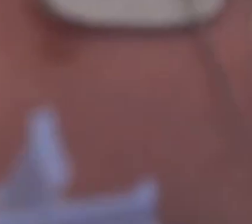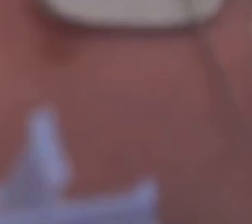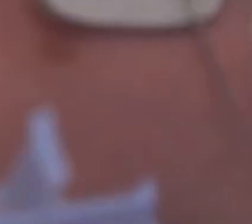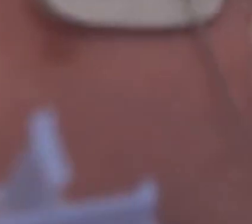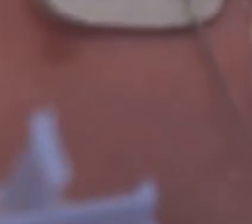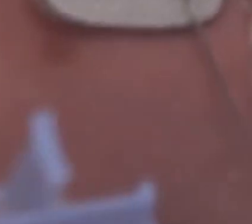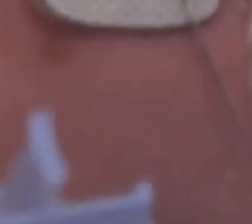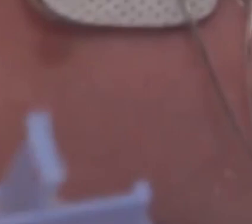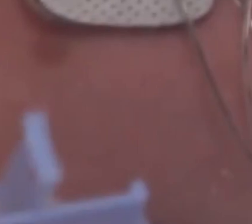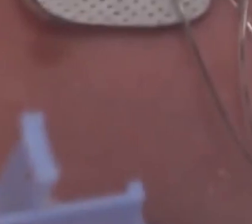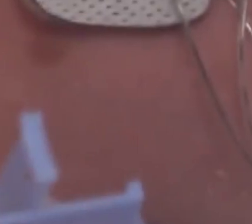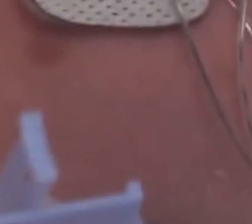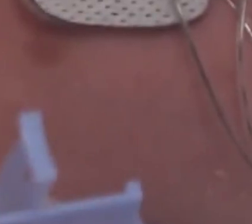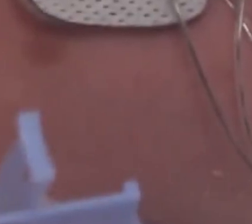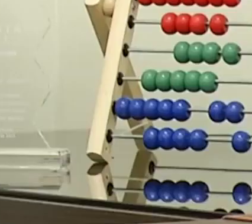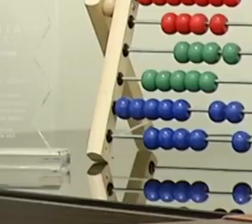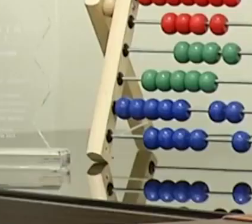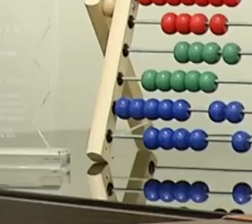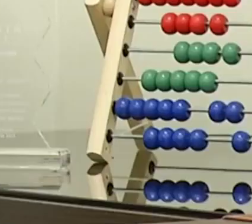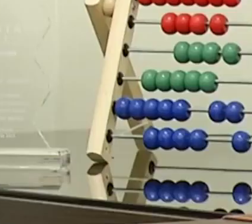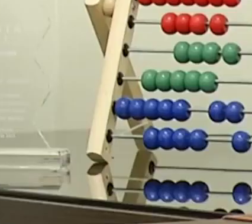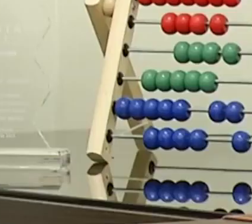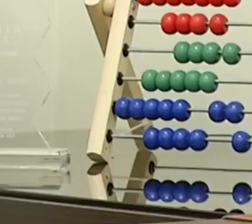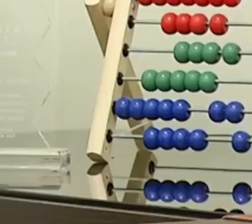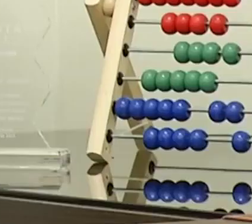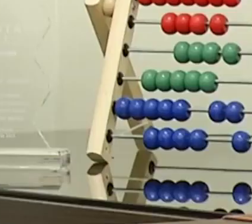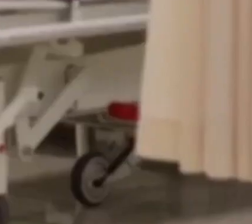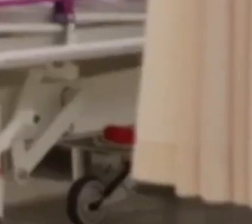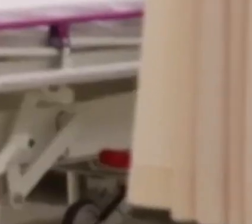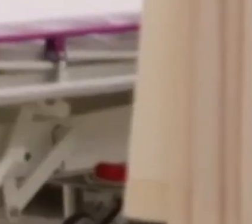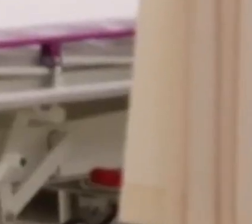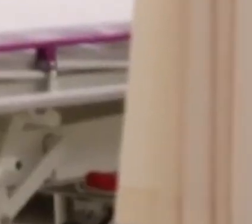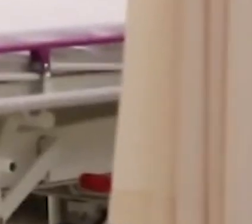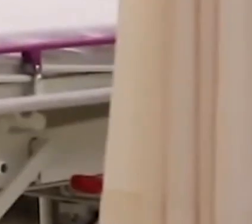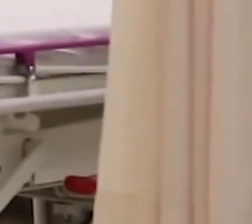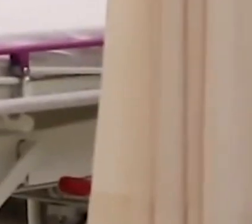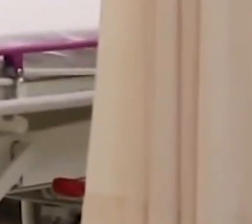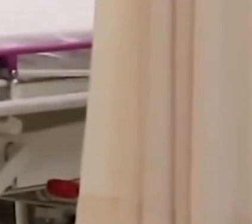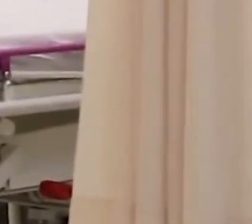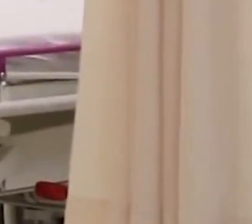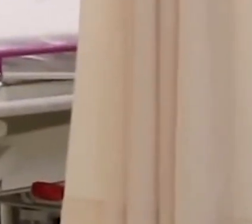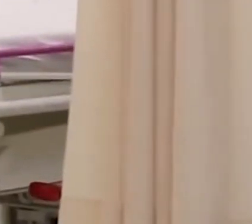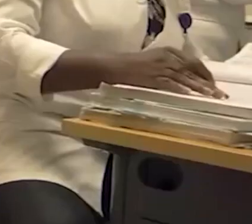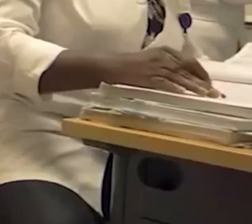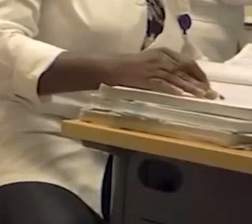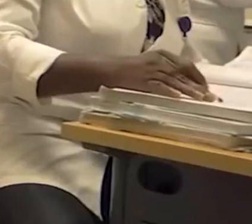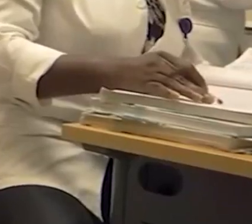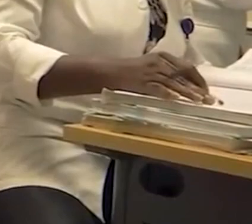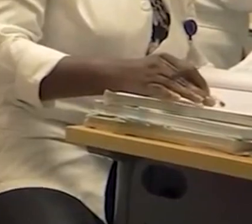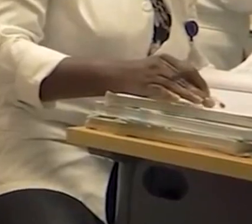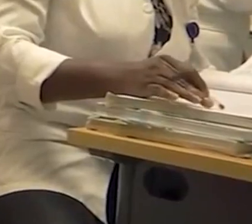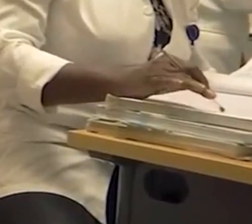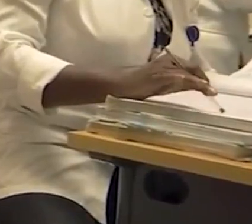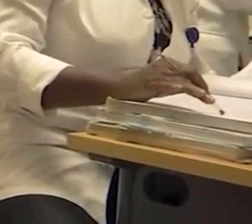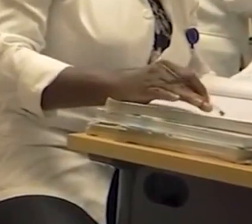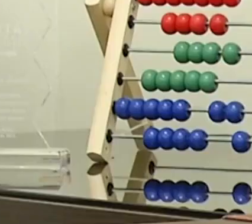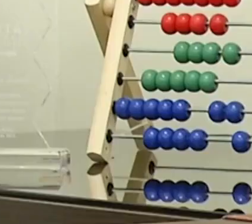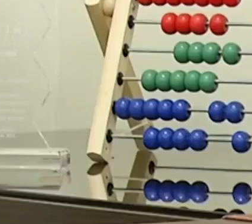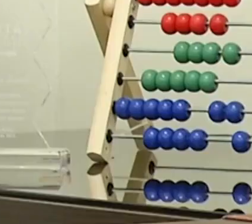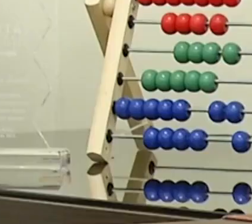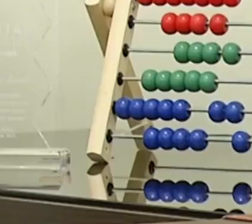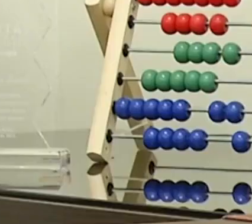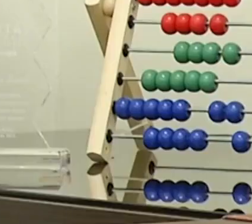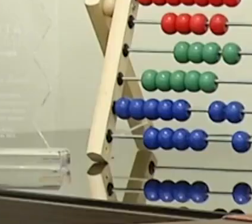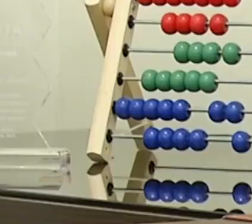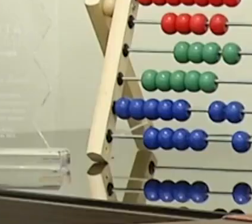niños. Atendemos además diariamente en el área de emergencia un promedio de 200 niños y en el área de